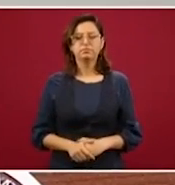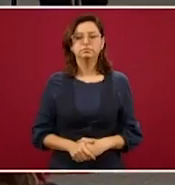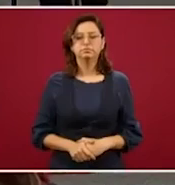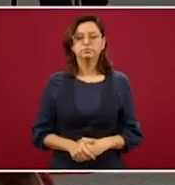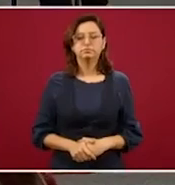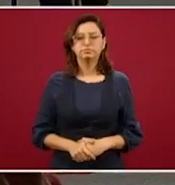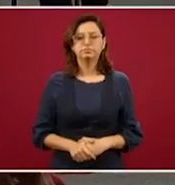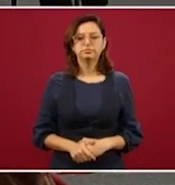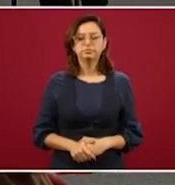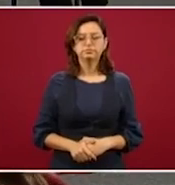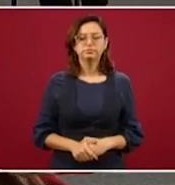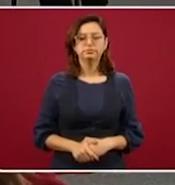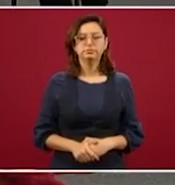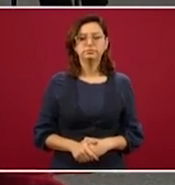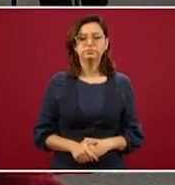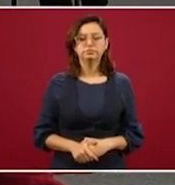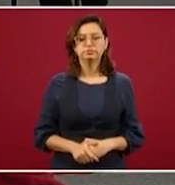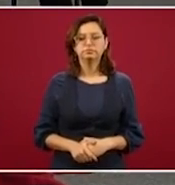la